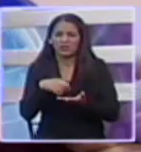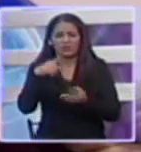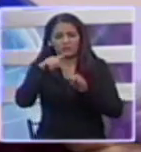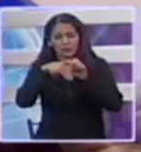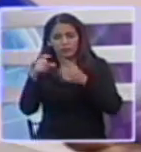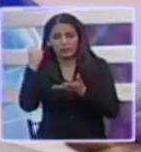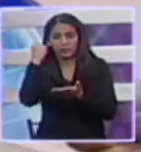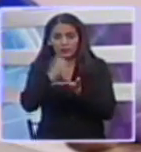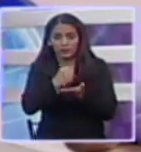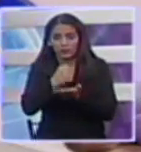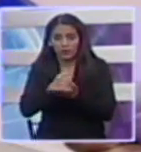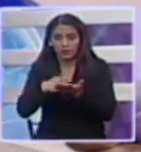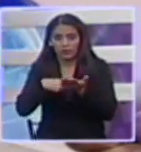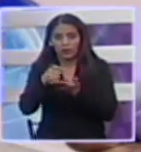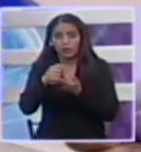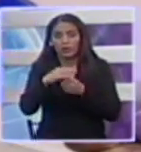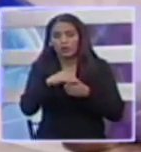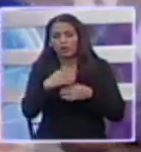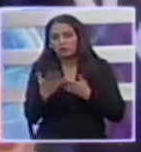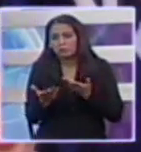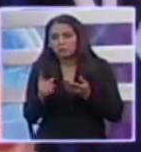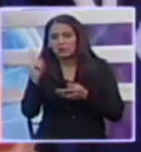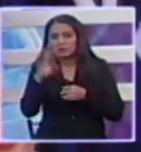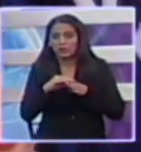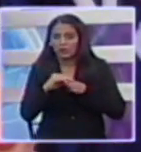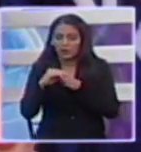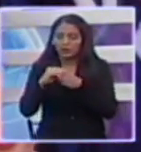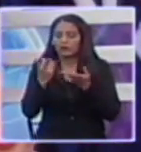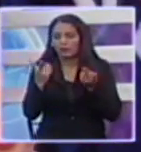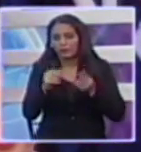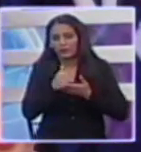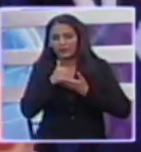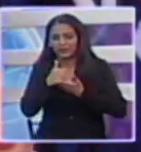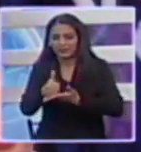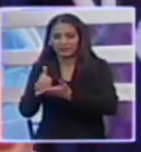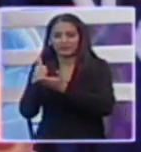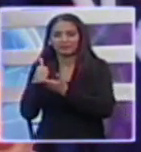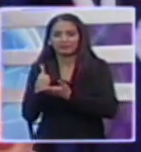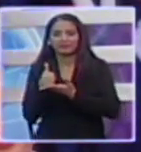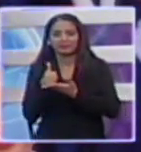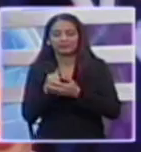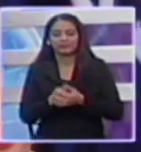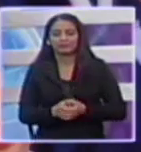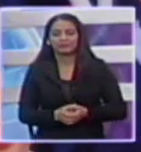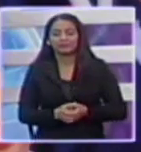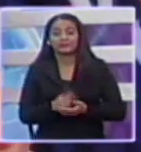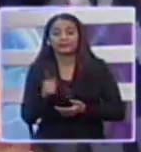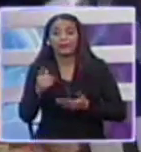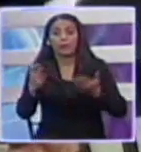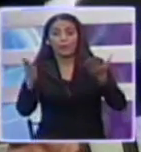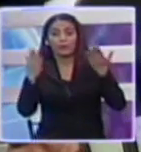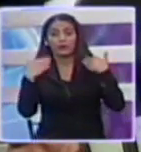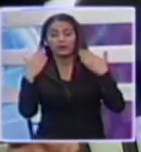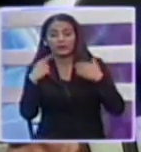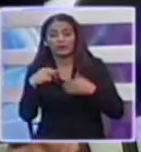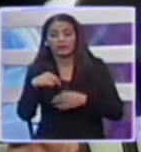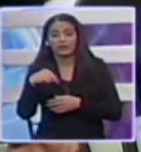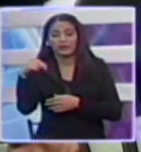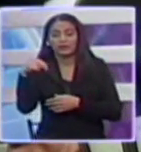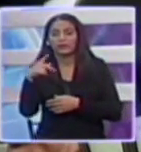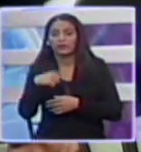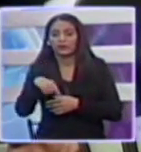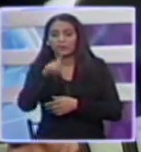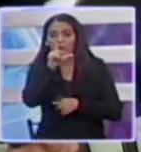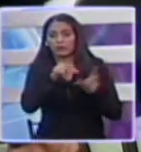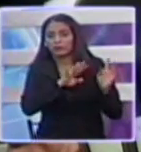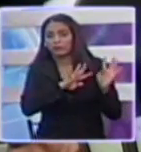todo el proceso de aplicación a universidades. El programa fue promovido en el Centro Ecuatoriano Norteamericano de Guayaquil, puesto que el interesado debe contar